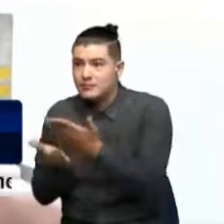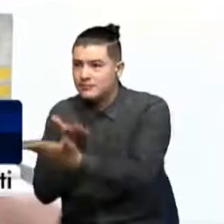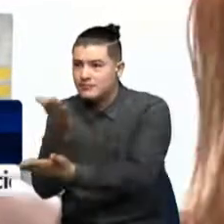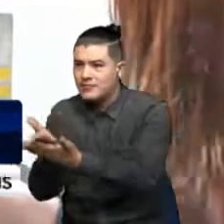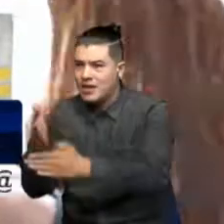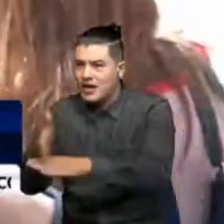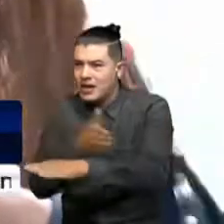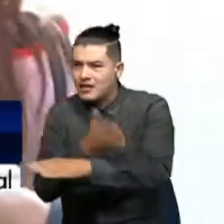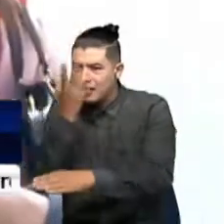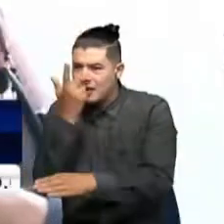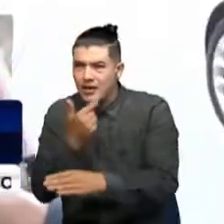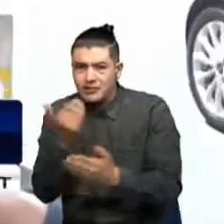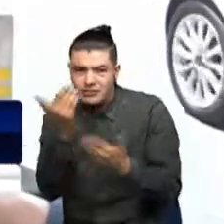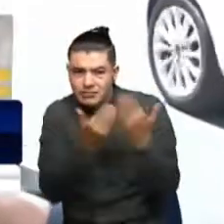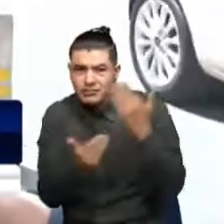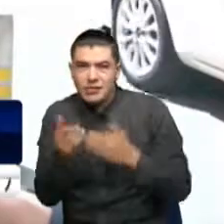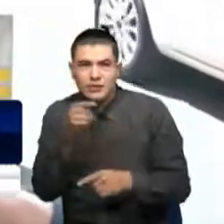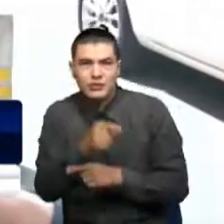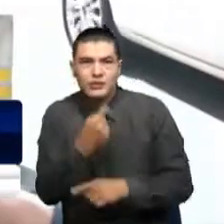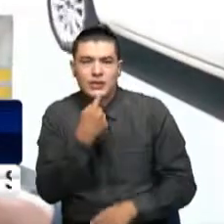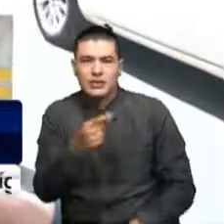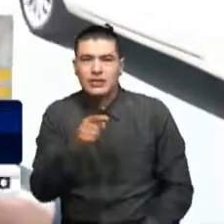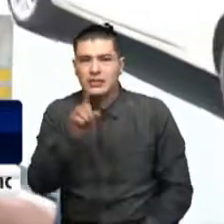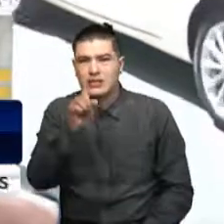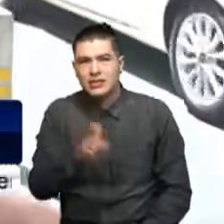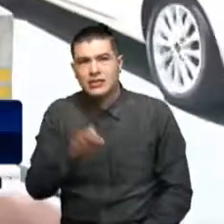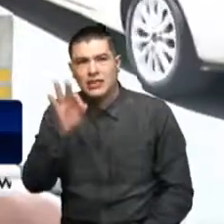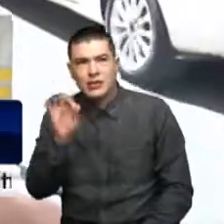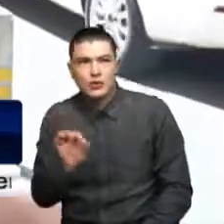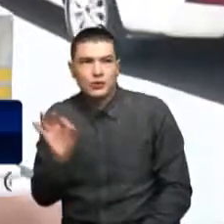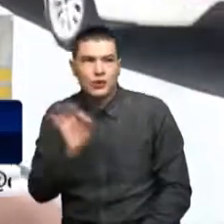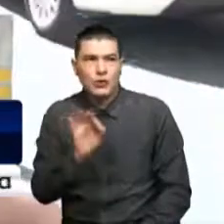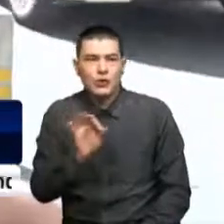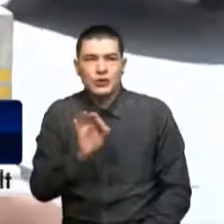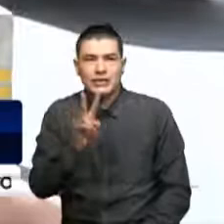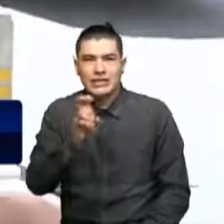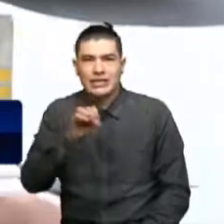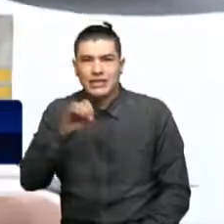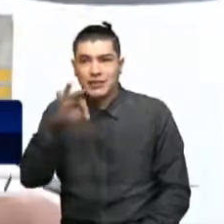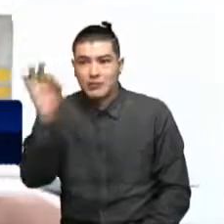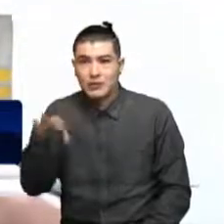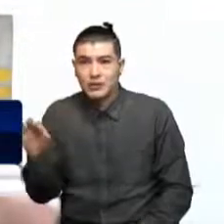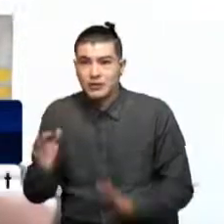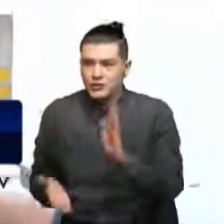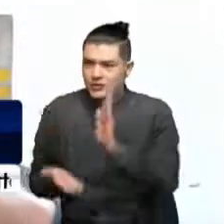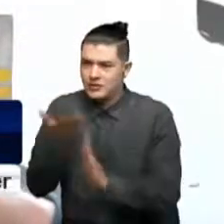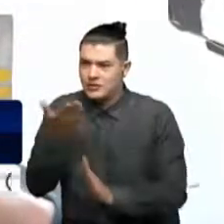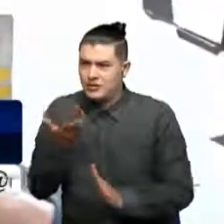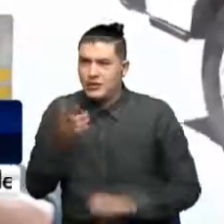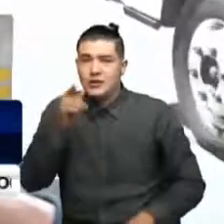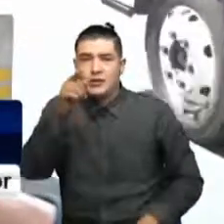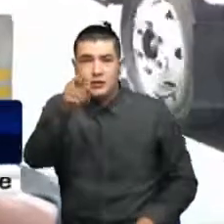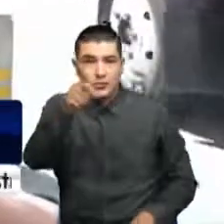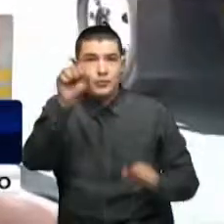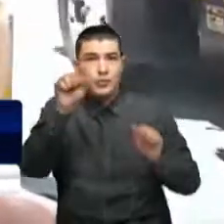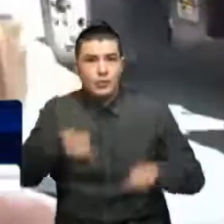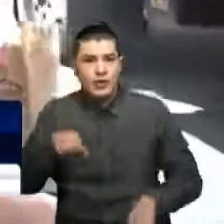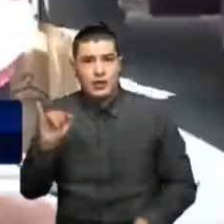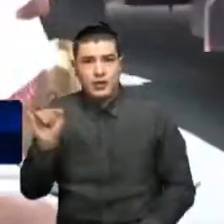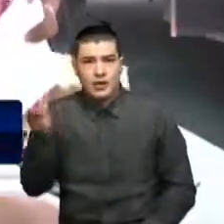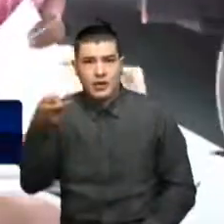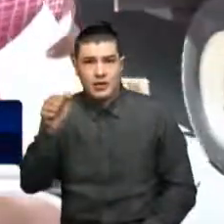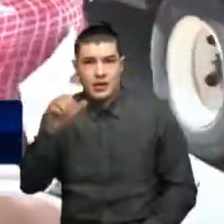avalúo está en un 68 o un 60 por ciento de aumento fue ir el igac